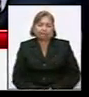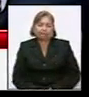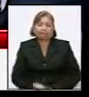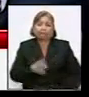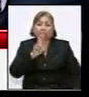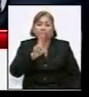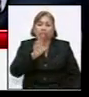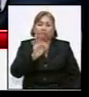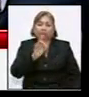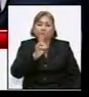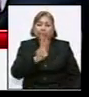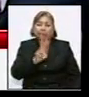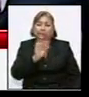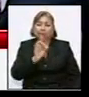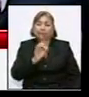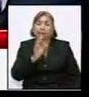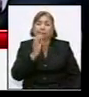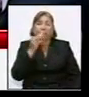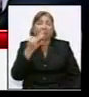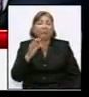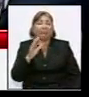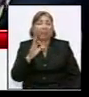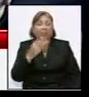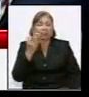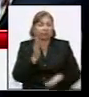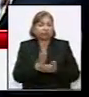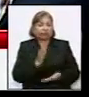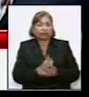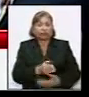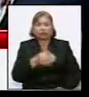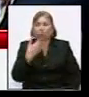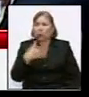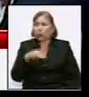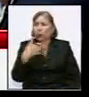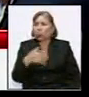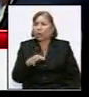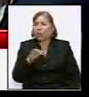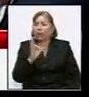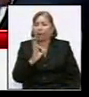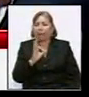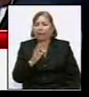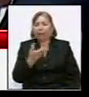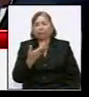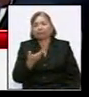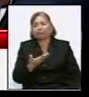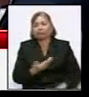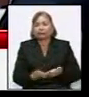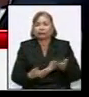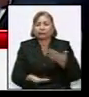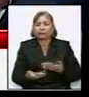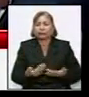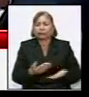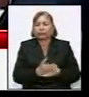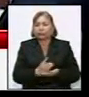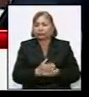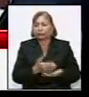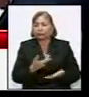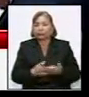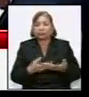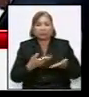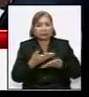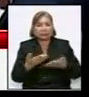29.2 son fracciones graves el inciso s propiciaron participar en agresiones físicas o verbales